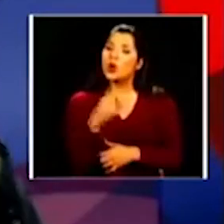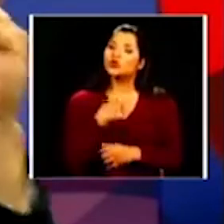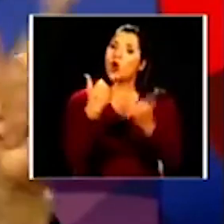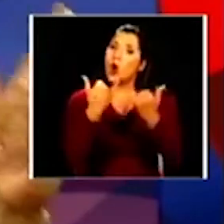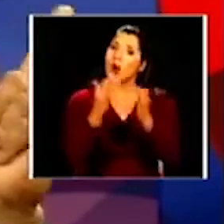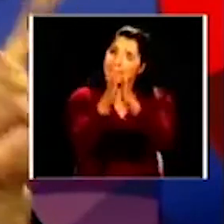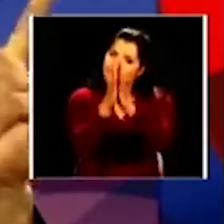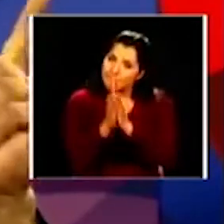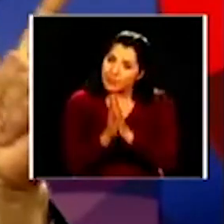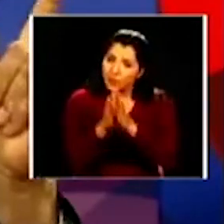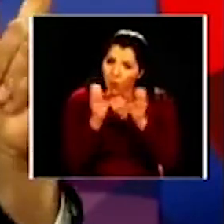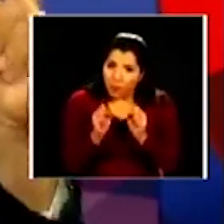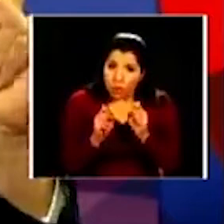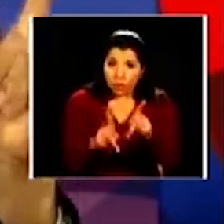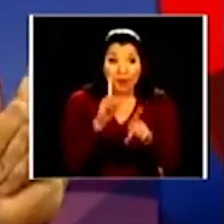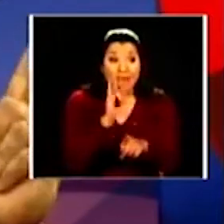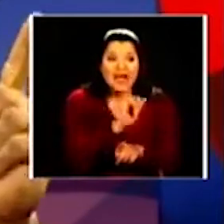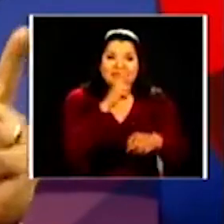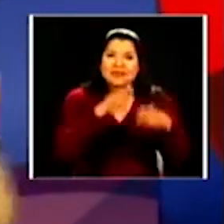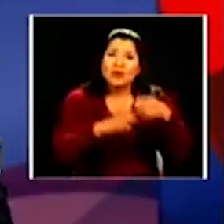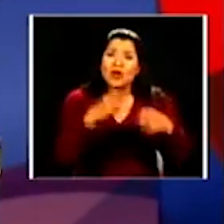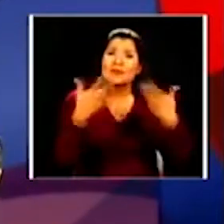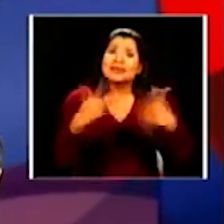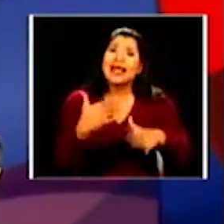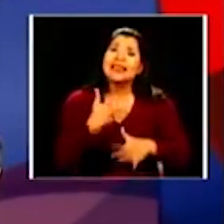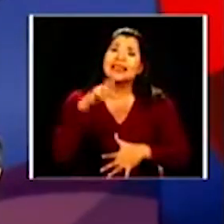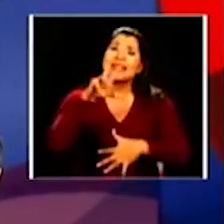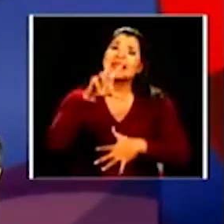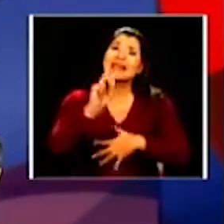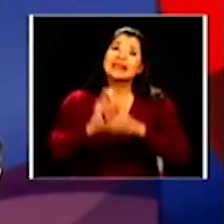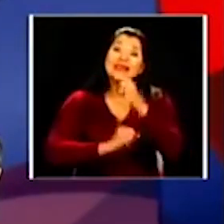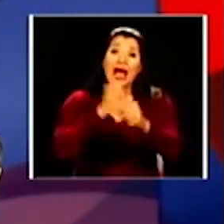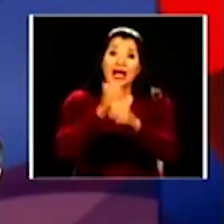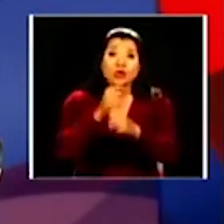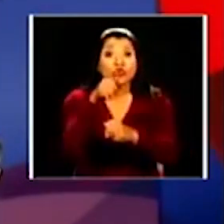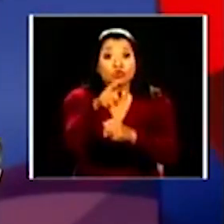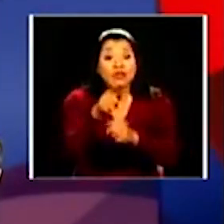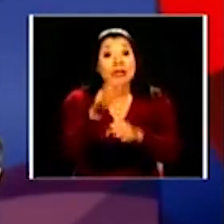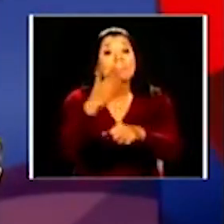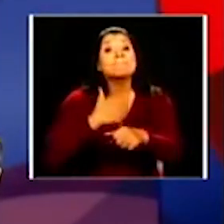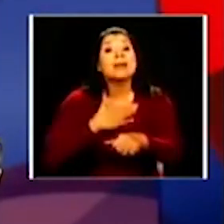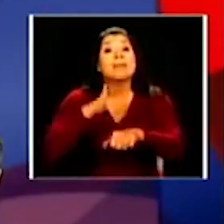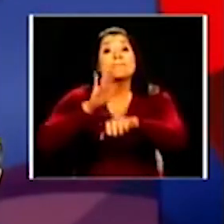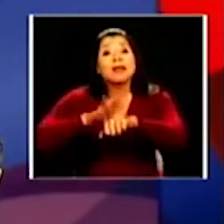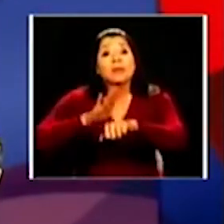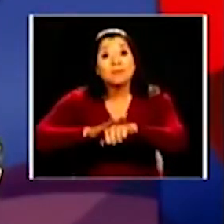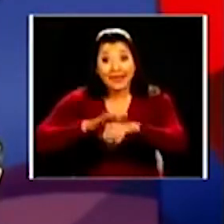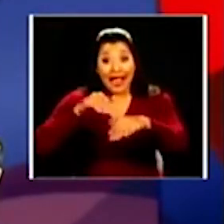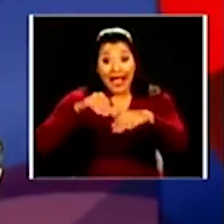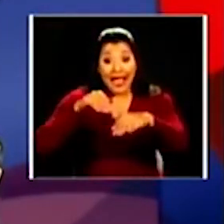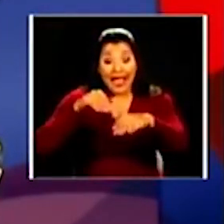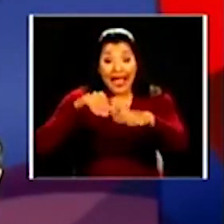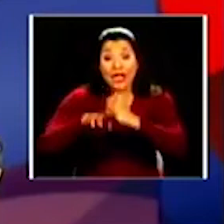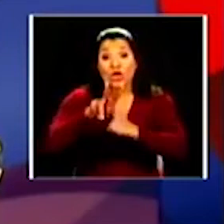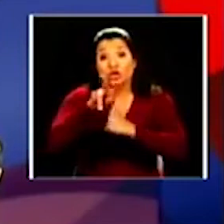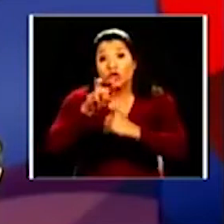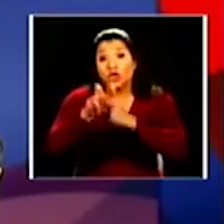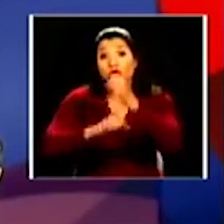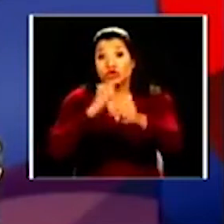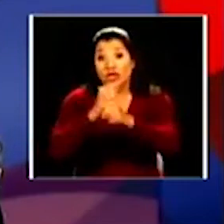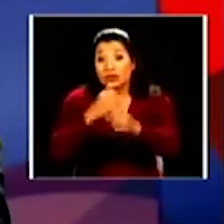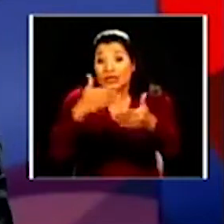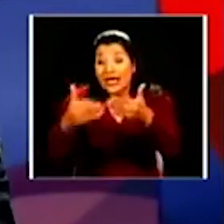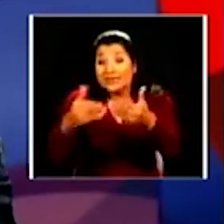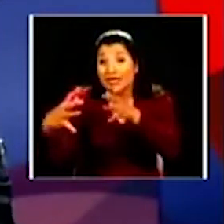este problema que tiene más de 30 años, me permitan en el bicentenario resolverlo y que Costa Rica se sienta orgullosa